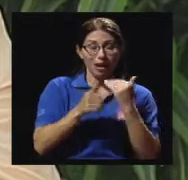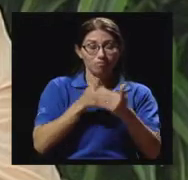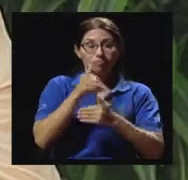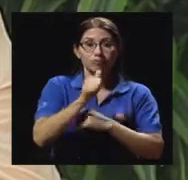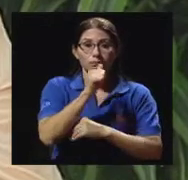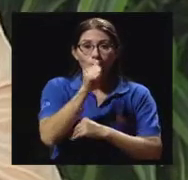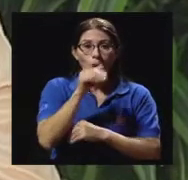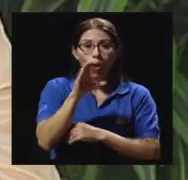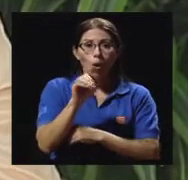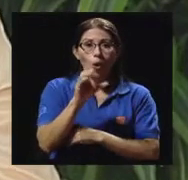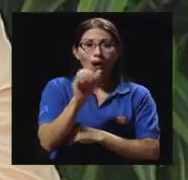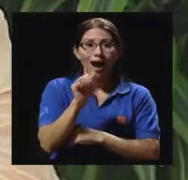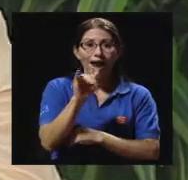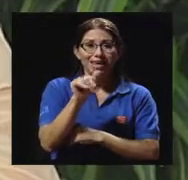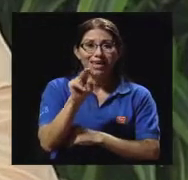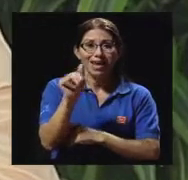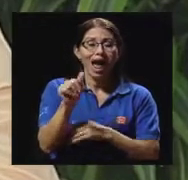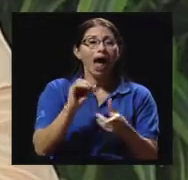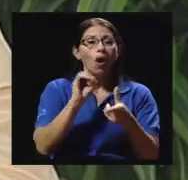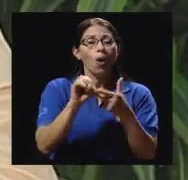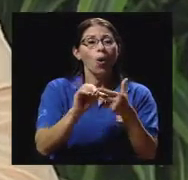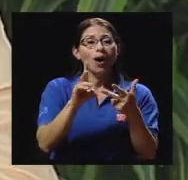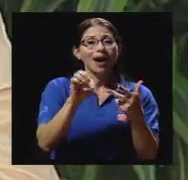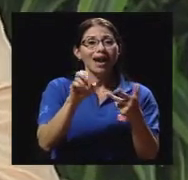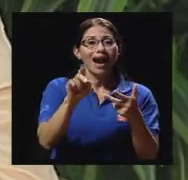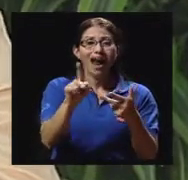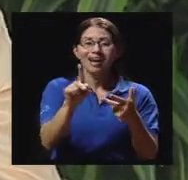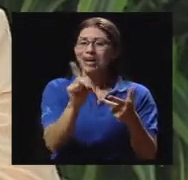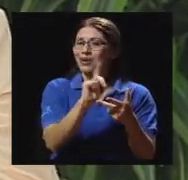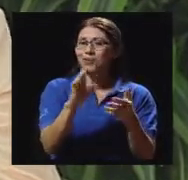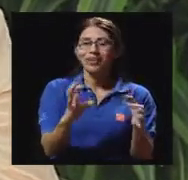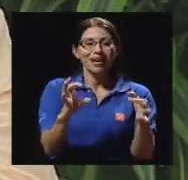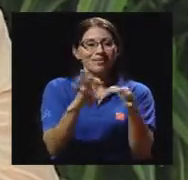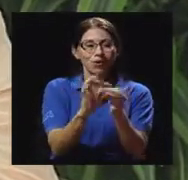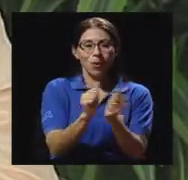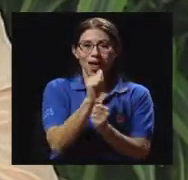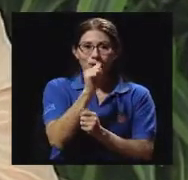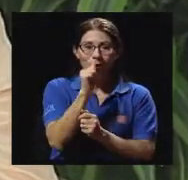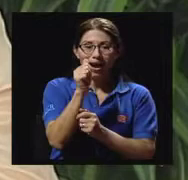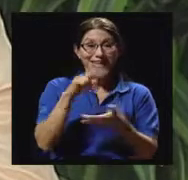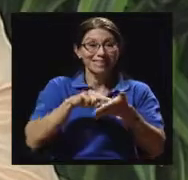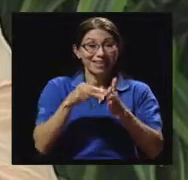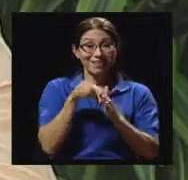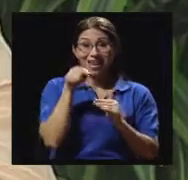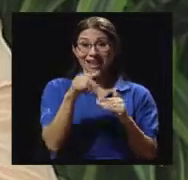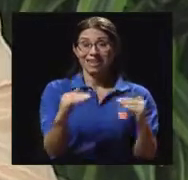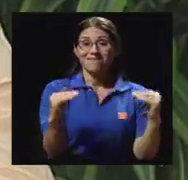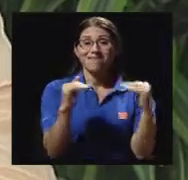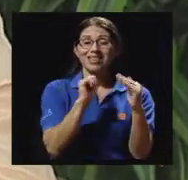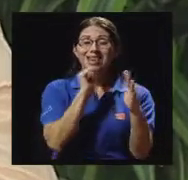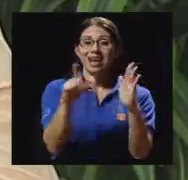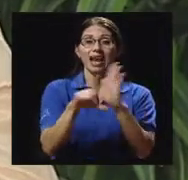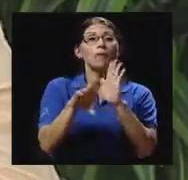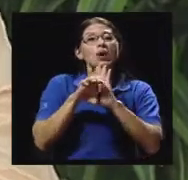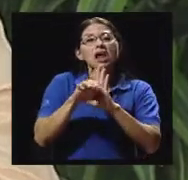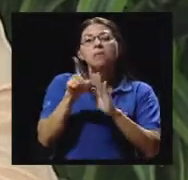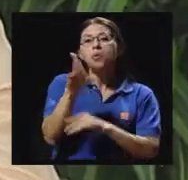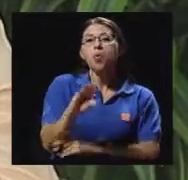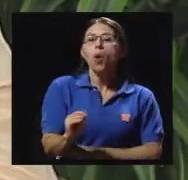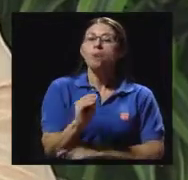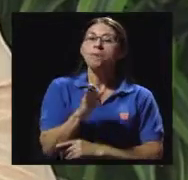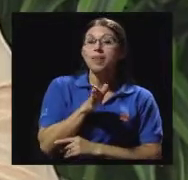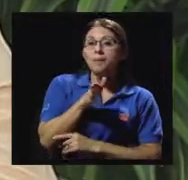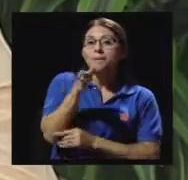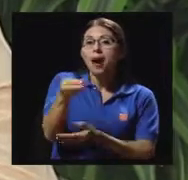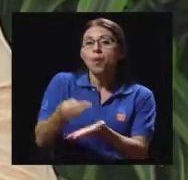sino con la ilegalidad de la droga. O sea, un muchacho que va a buscar un cigarro de marihuana, a comprarlo